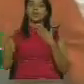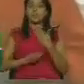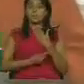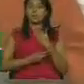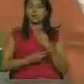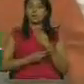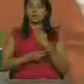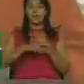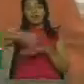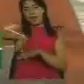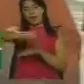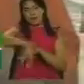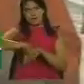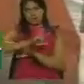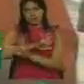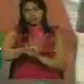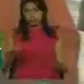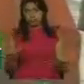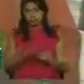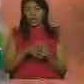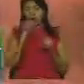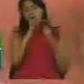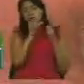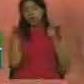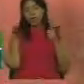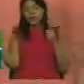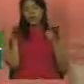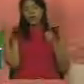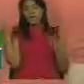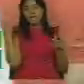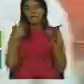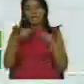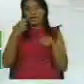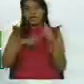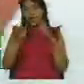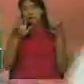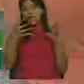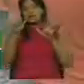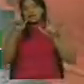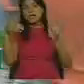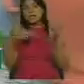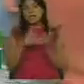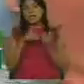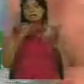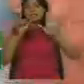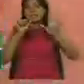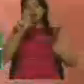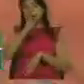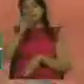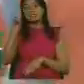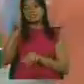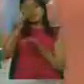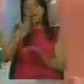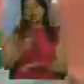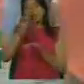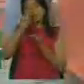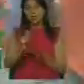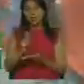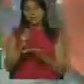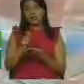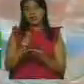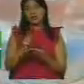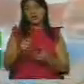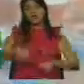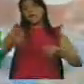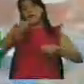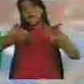cielo abierto. Y en lo que va de toda la semana hemos distribuido más de 6.600 toneladas en operativos móviles que hacemos